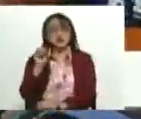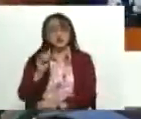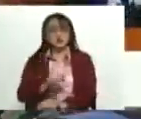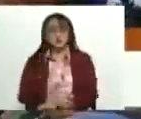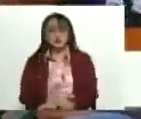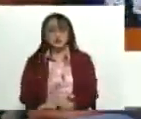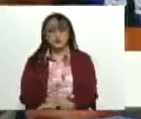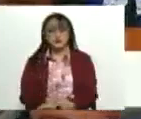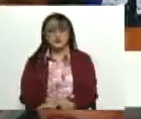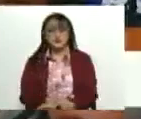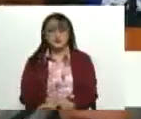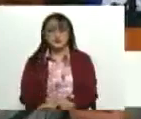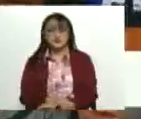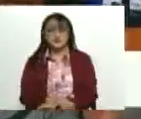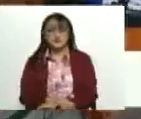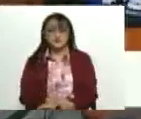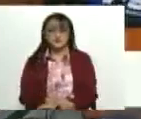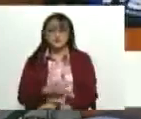Seguimos